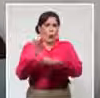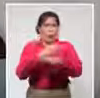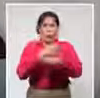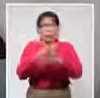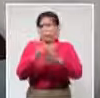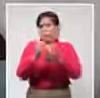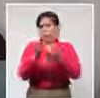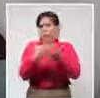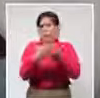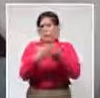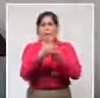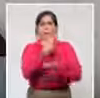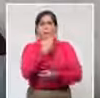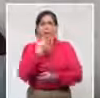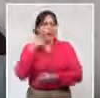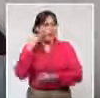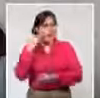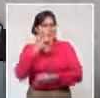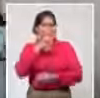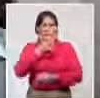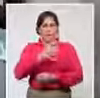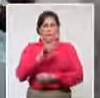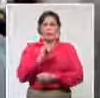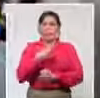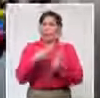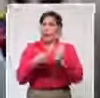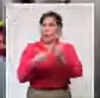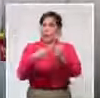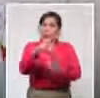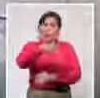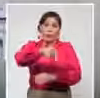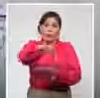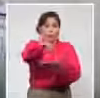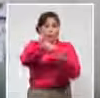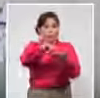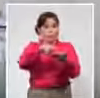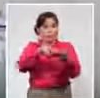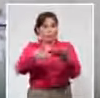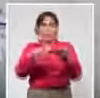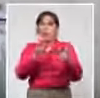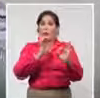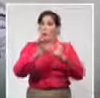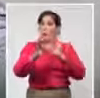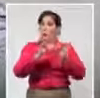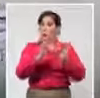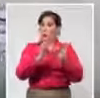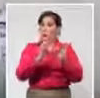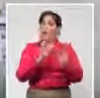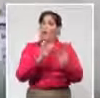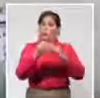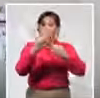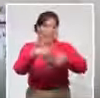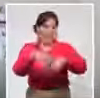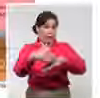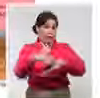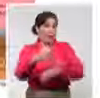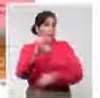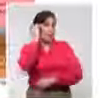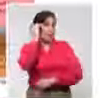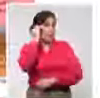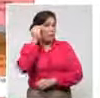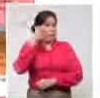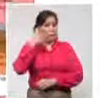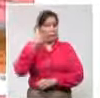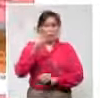y de Fidel. Les aconsejo estos, y sobre todo este, que es Cuidado en la Vía, que nos sirve de mucho.